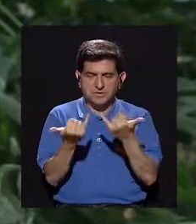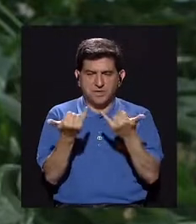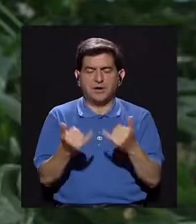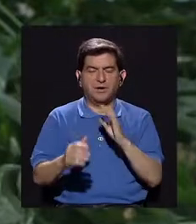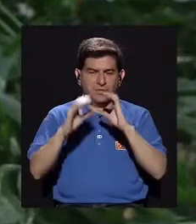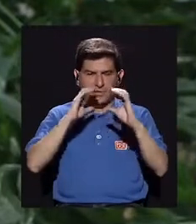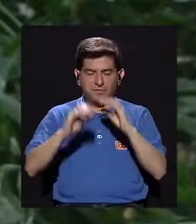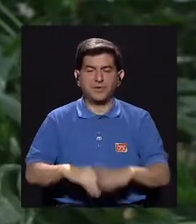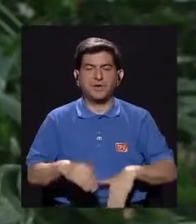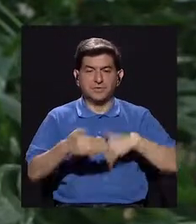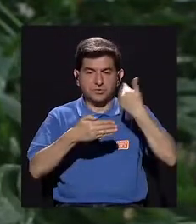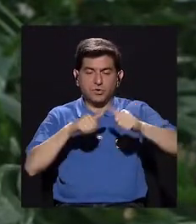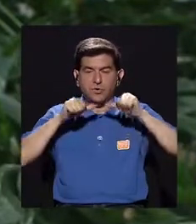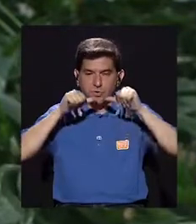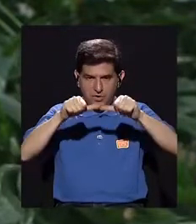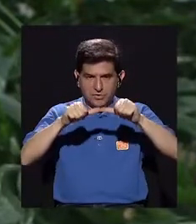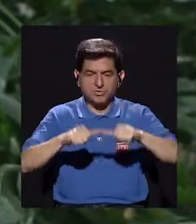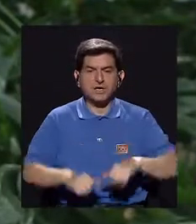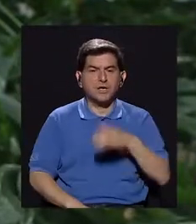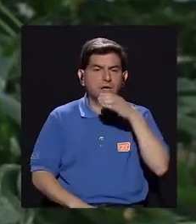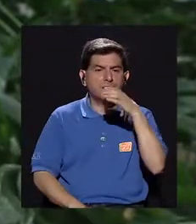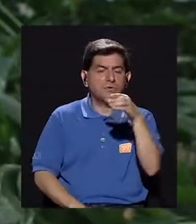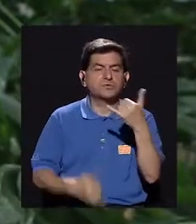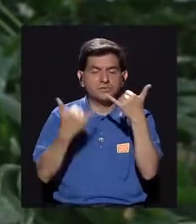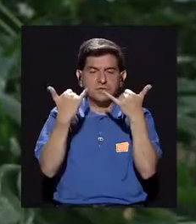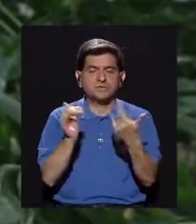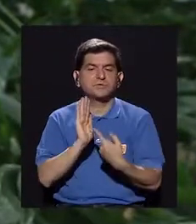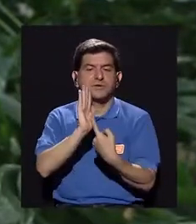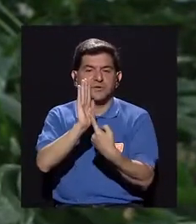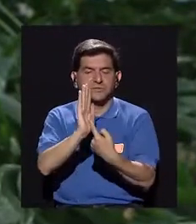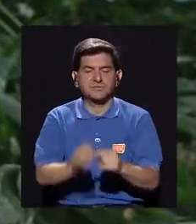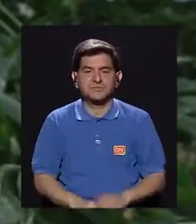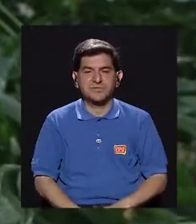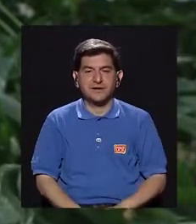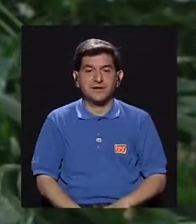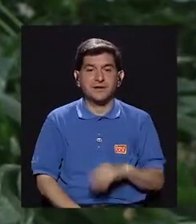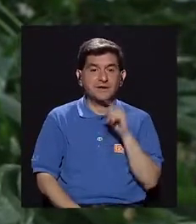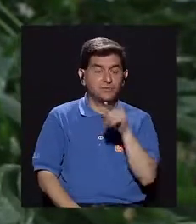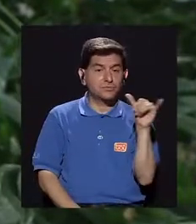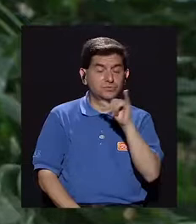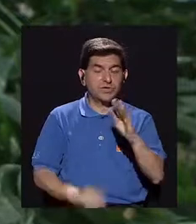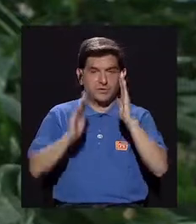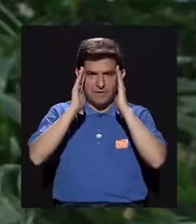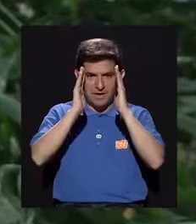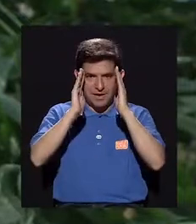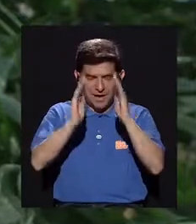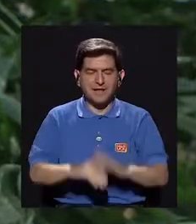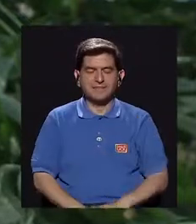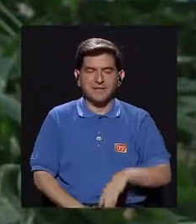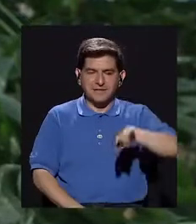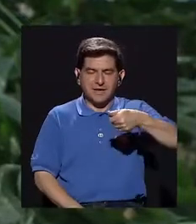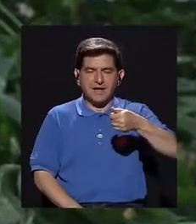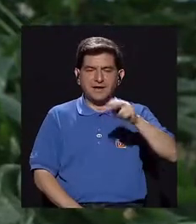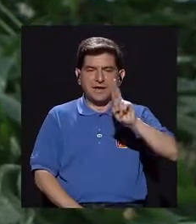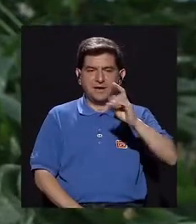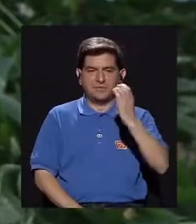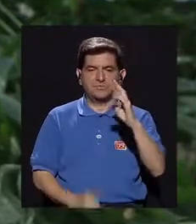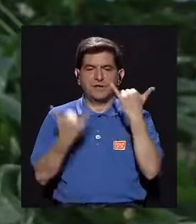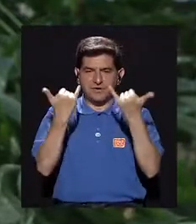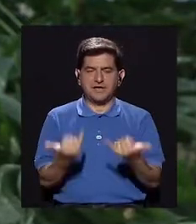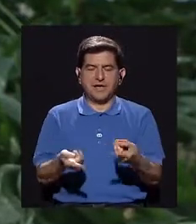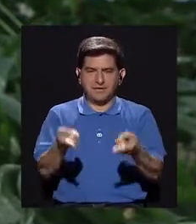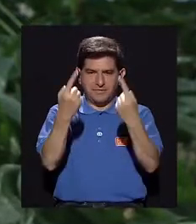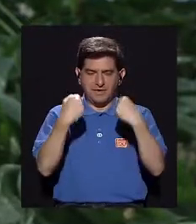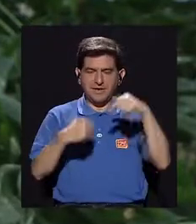en esta conversación, Roxana, para luego retomar más de estos consejos que usted nos trae. Y por supuesto esperamos que usted se mantenga ahí en la señal de su canal UCR.